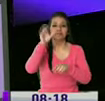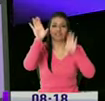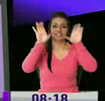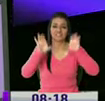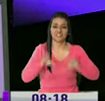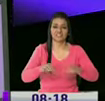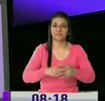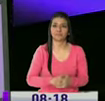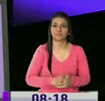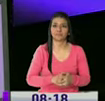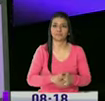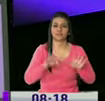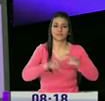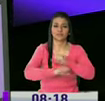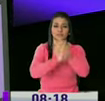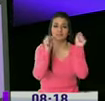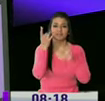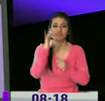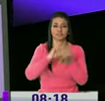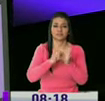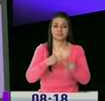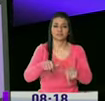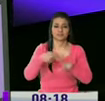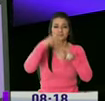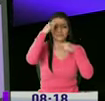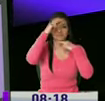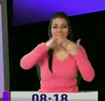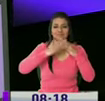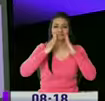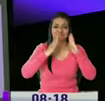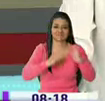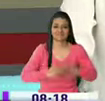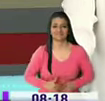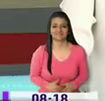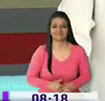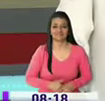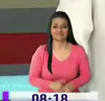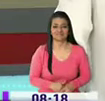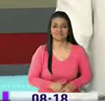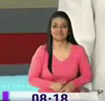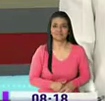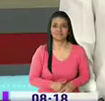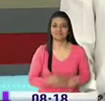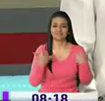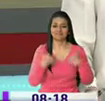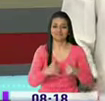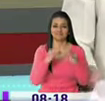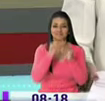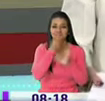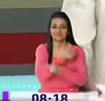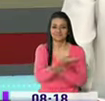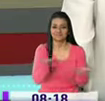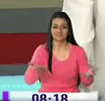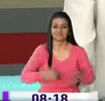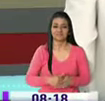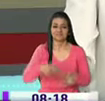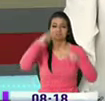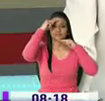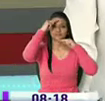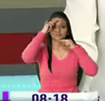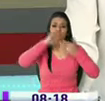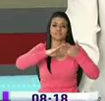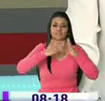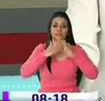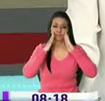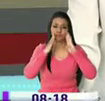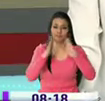8 de la mañana y 18 minutos. Este es el primer noticiero de la comunidad. Continuamos con más información, noticias de la comunidad. Por